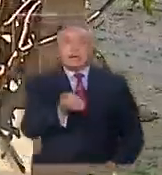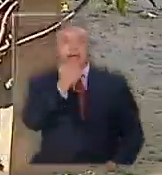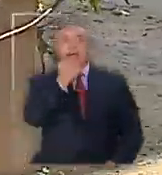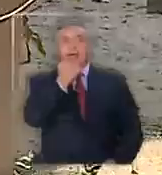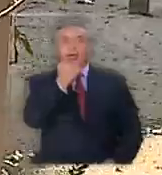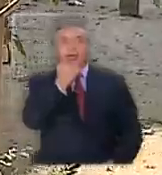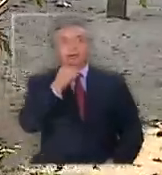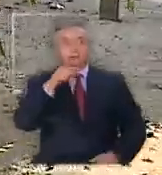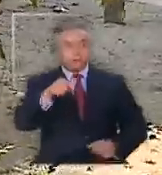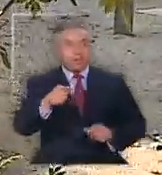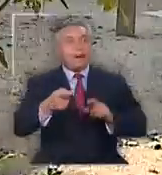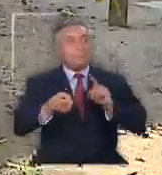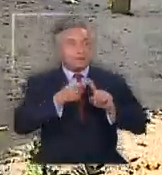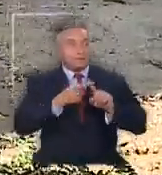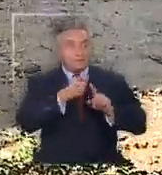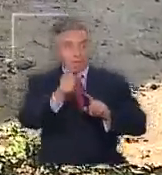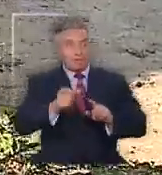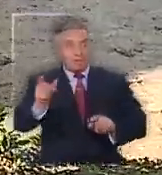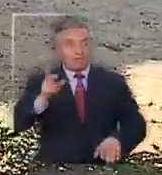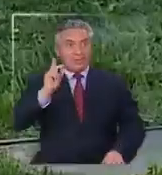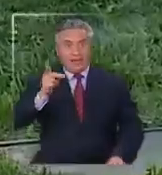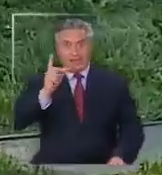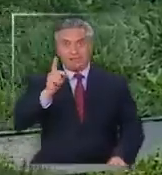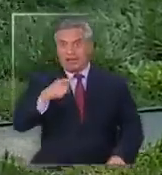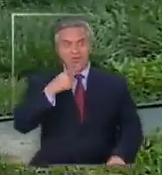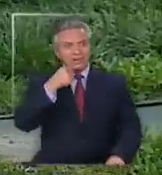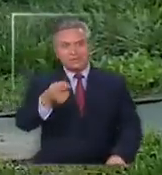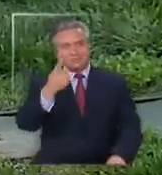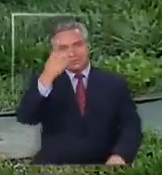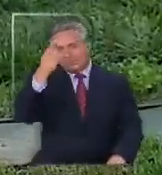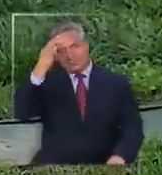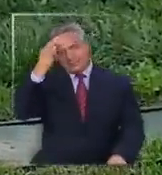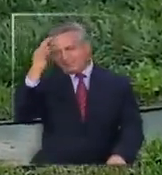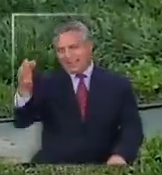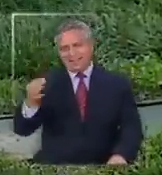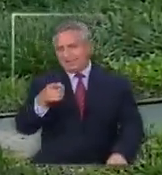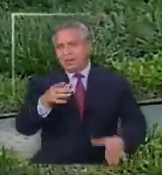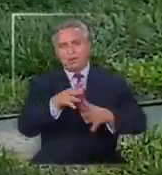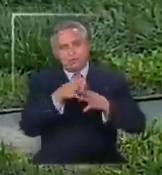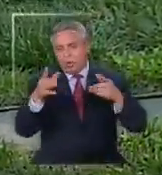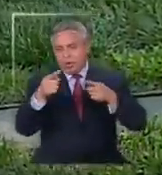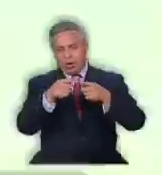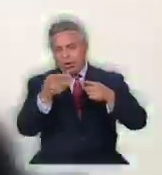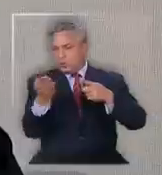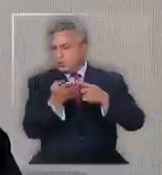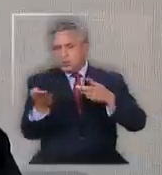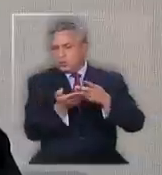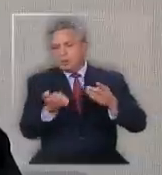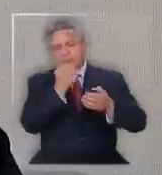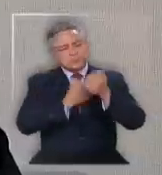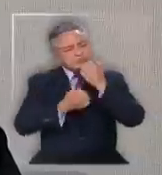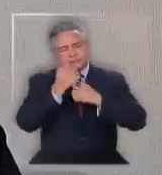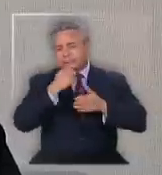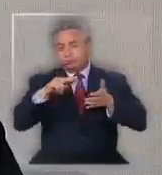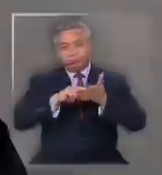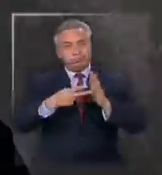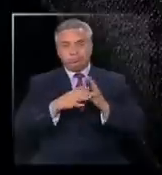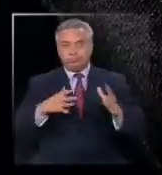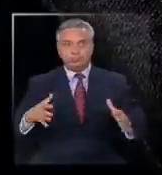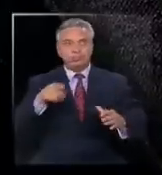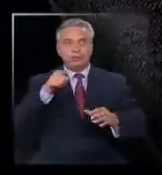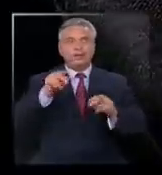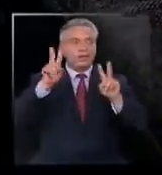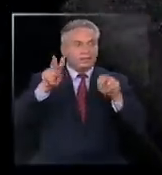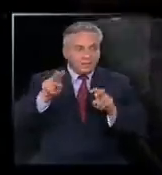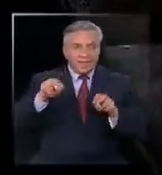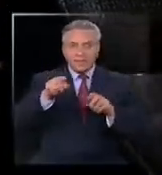agregan los participantes con discapacidad, aquello es un detalle dentro de una suma de irregularidades y errores. ¿Cómo fue el tema